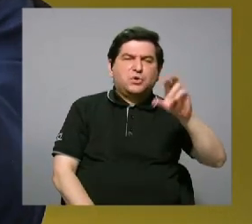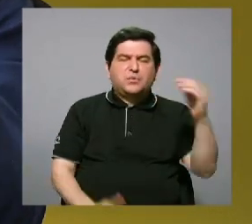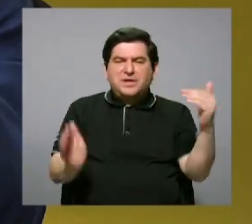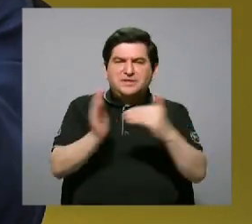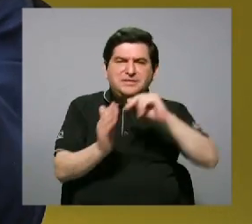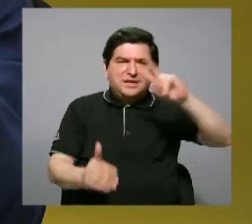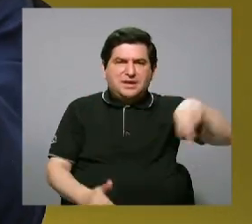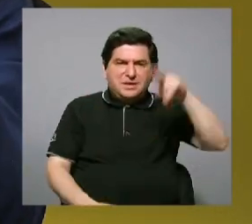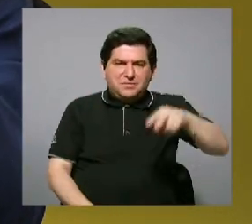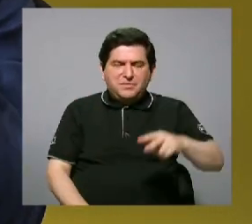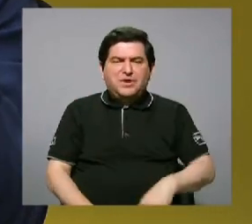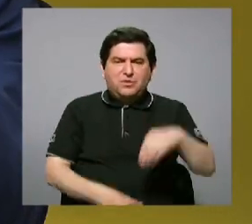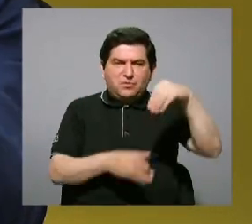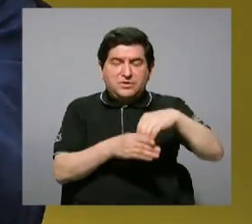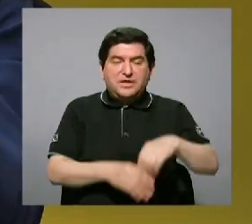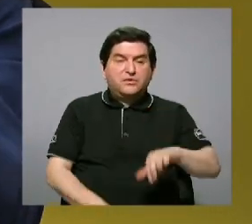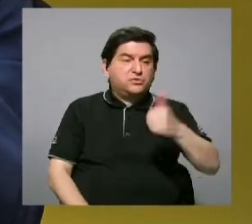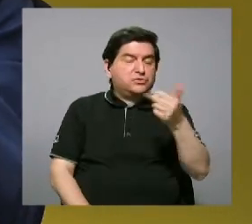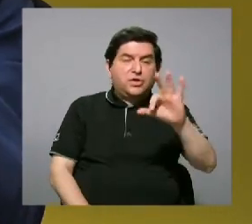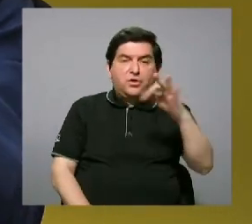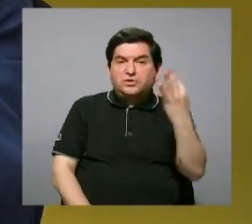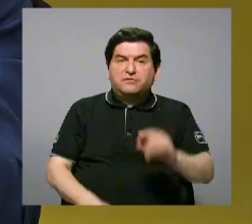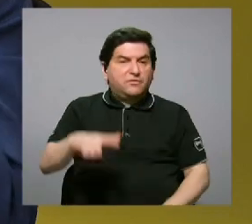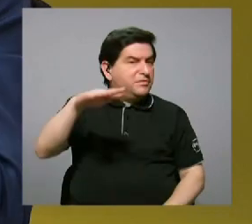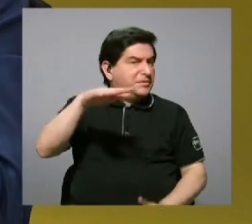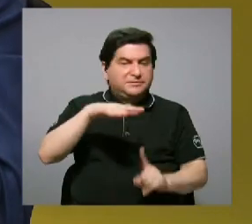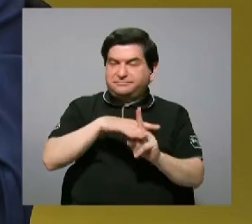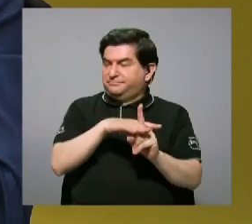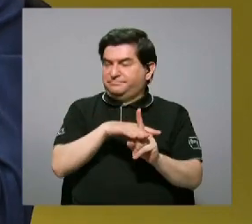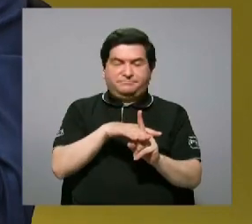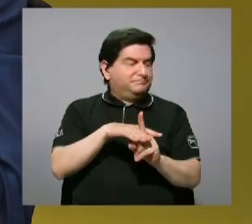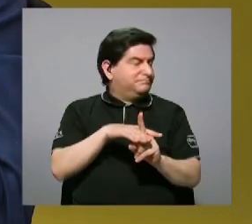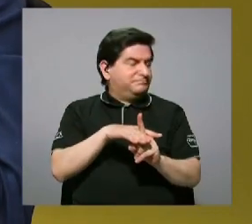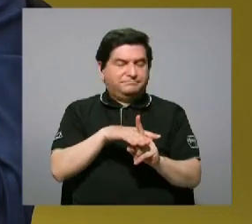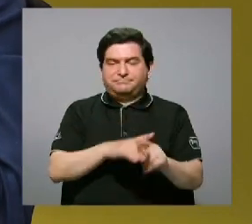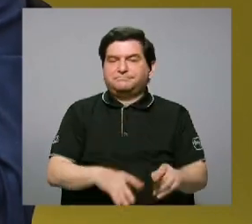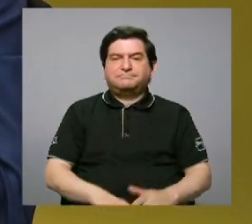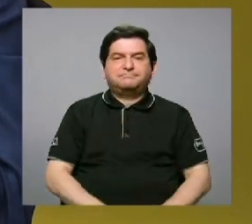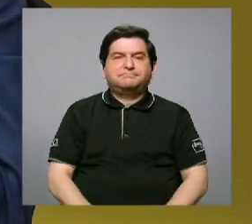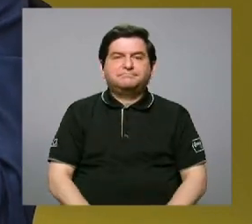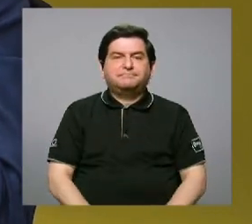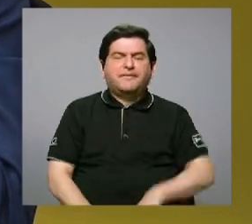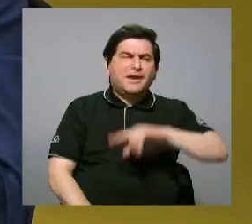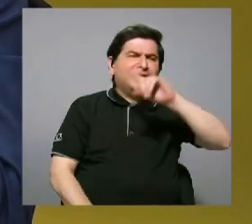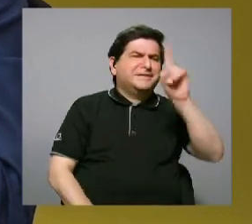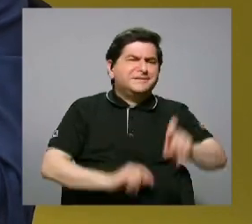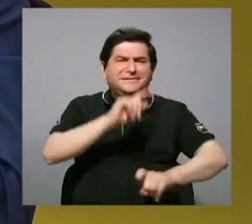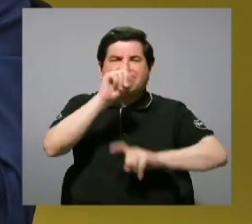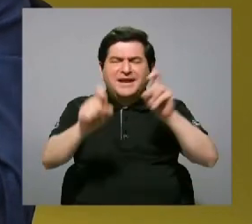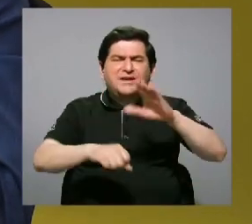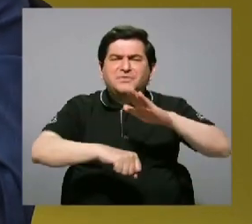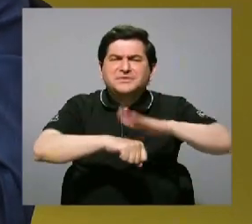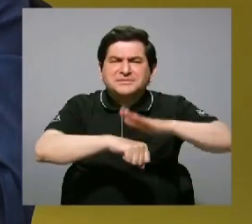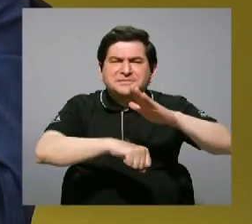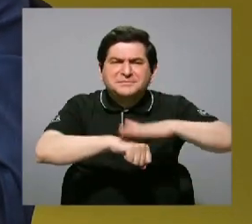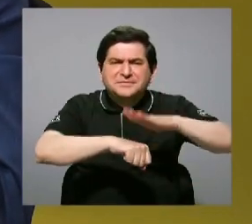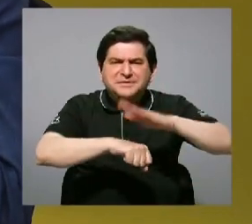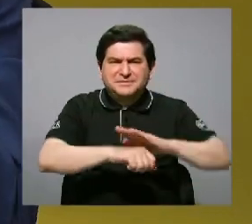no se hubieran aparecido ni en el acumulado. De manera que entonces la encuesta da pie